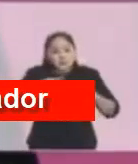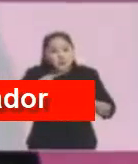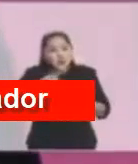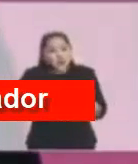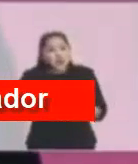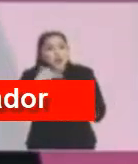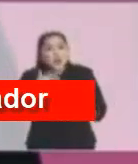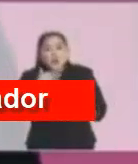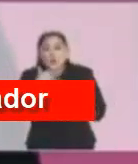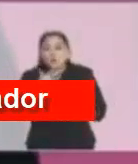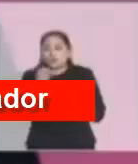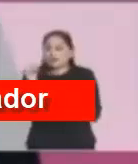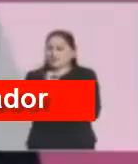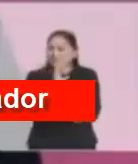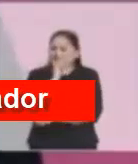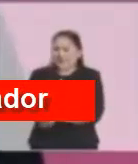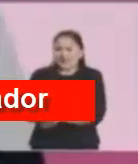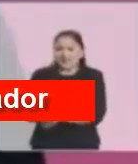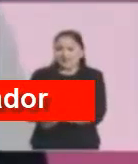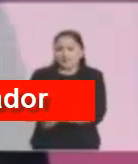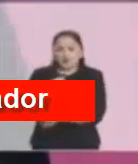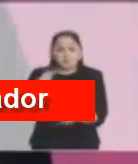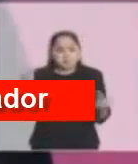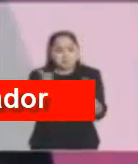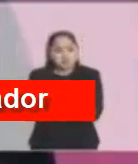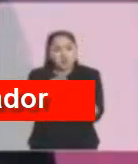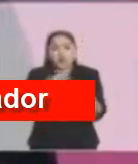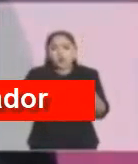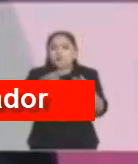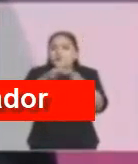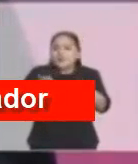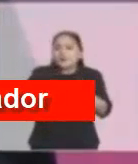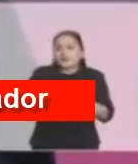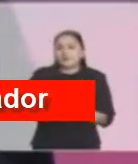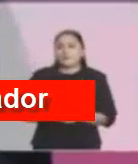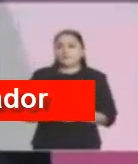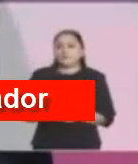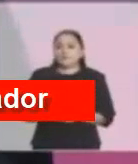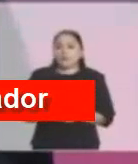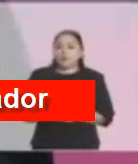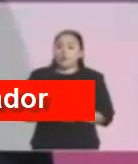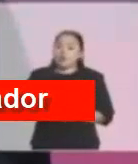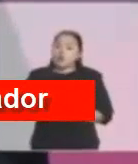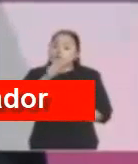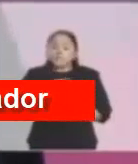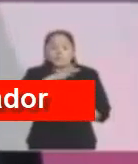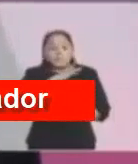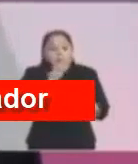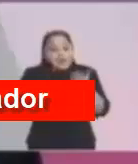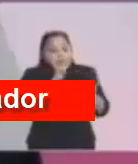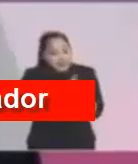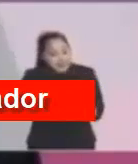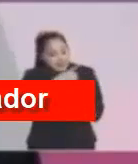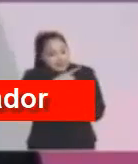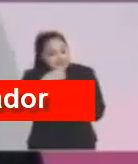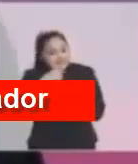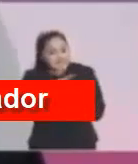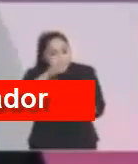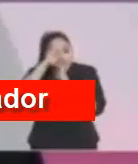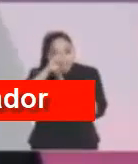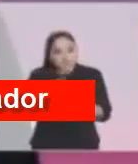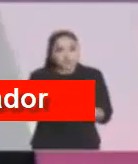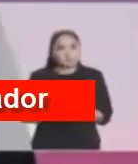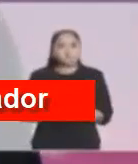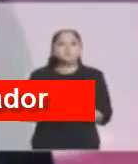Andrés ha vivido de las regalías propias de sus libros, ya ha escrito 17, ha vivido de un sueldo que se le ha pagado, ya